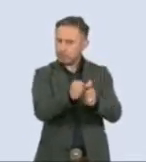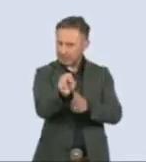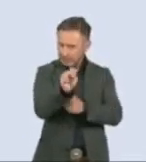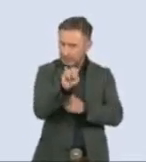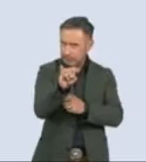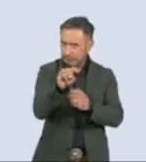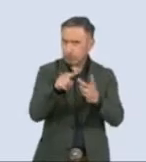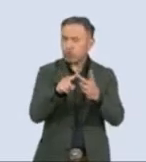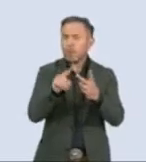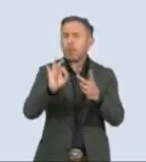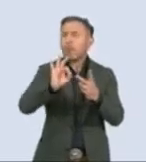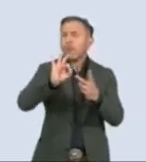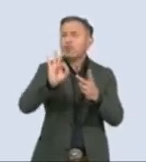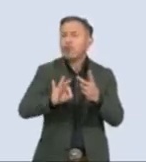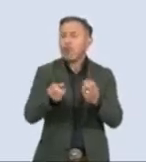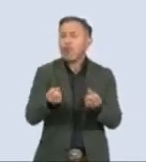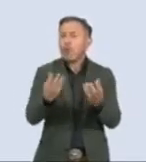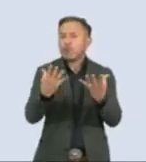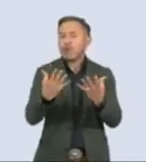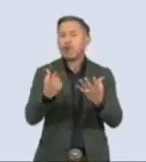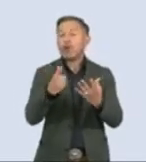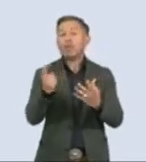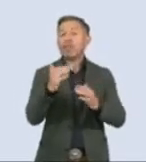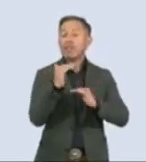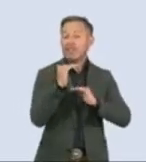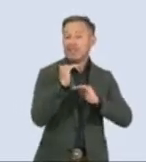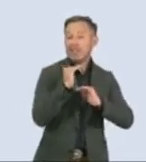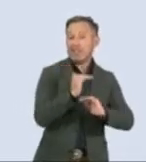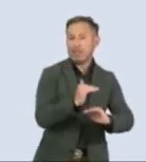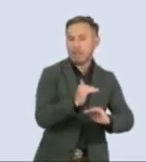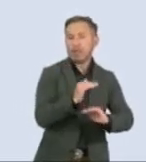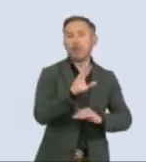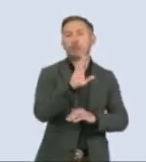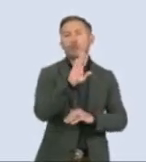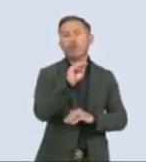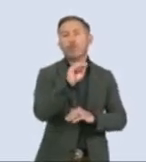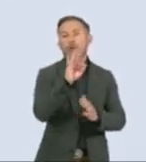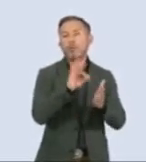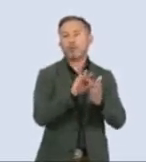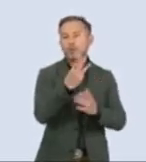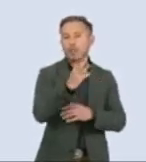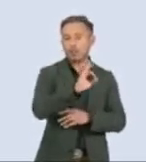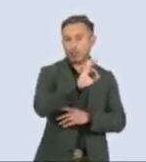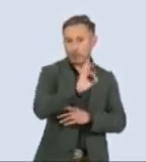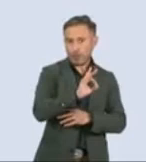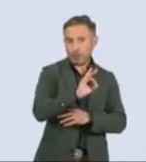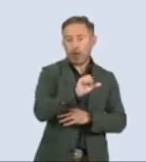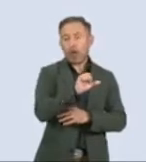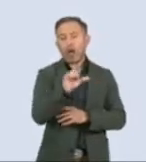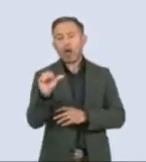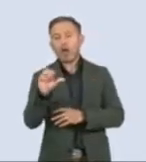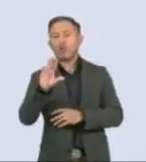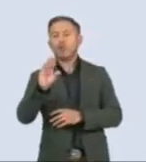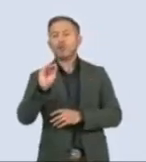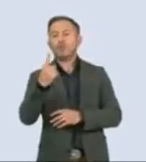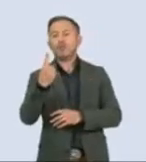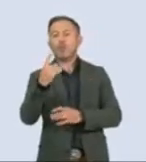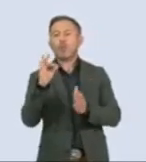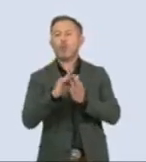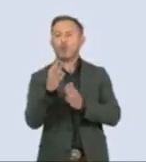el porcentaje de votación se encuentra entre un límite inferior de 90 punto 3 por ciento y 91 punto